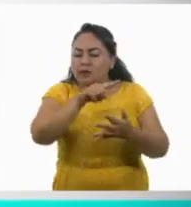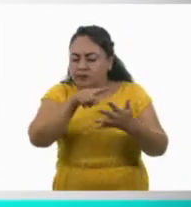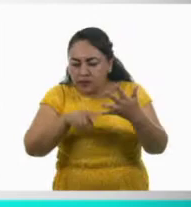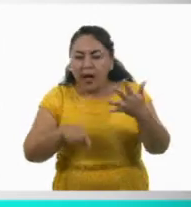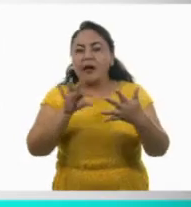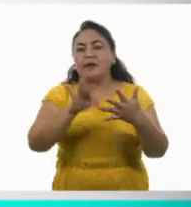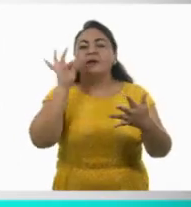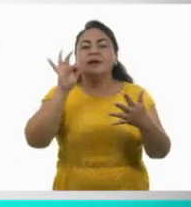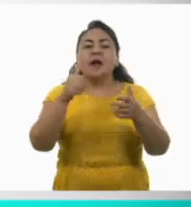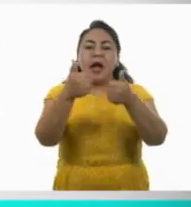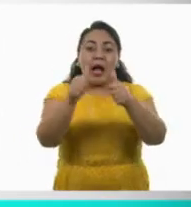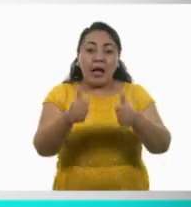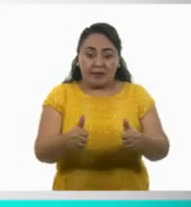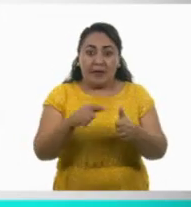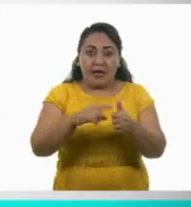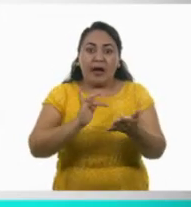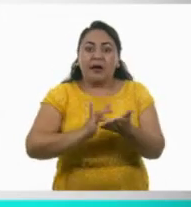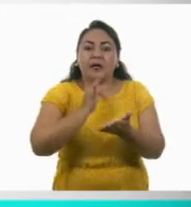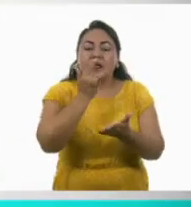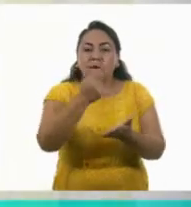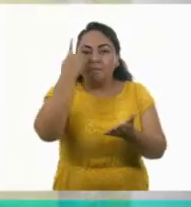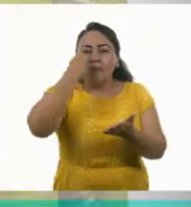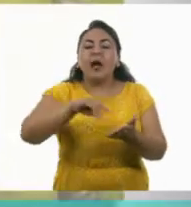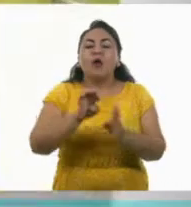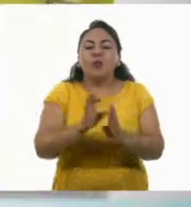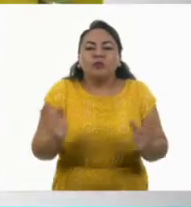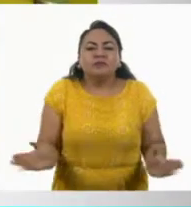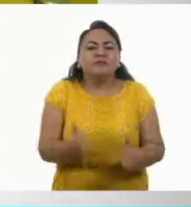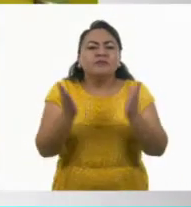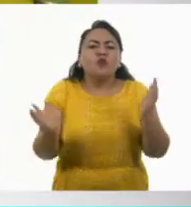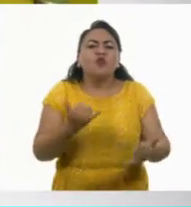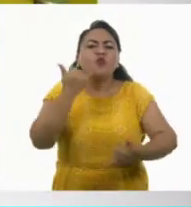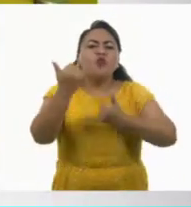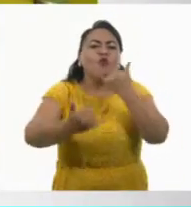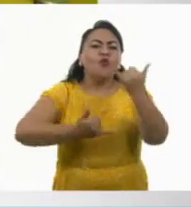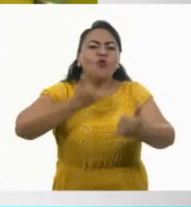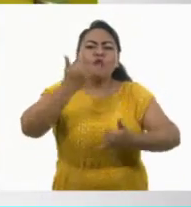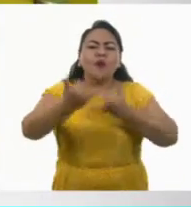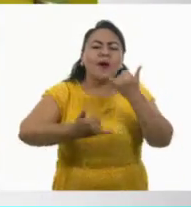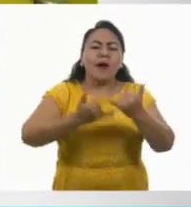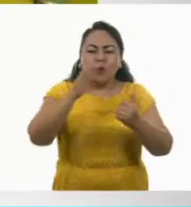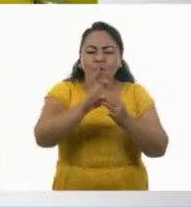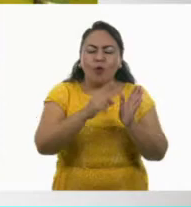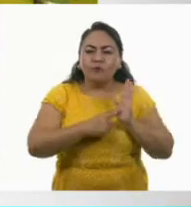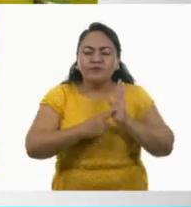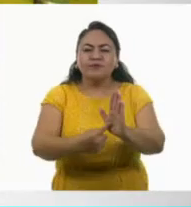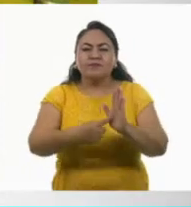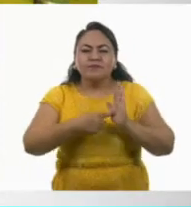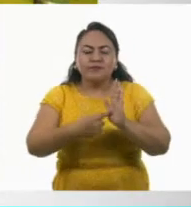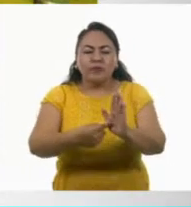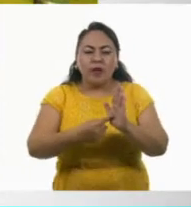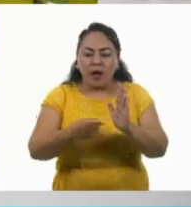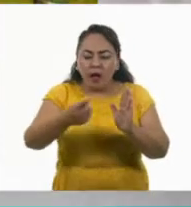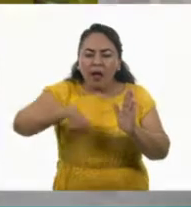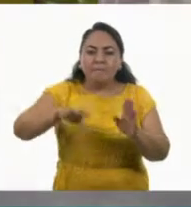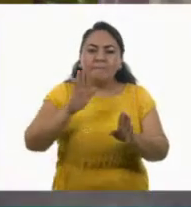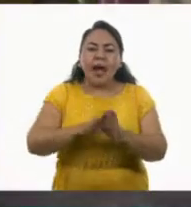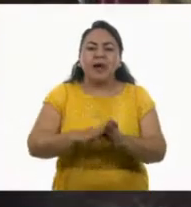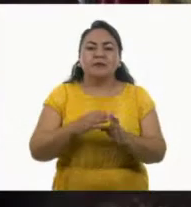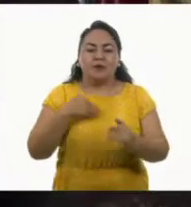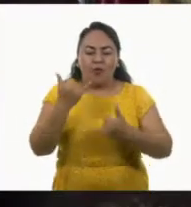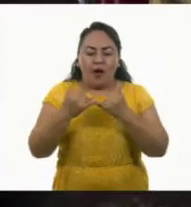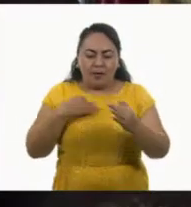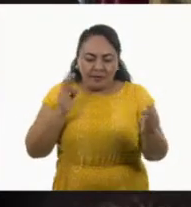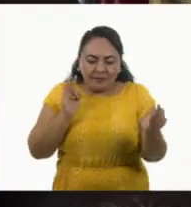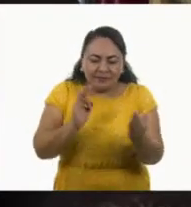como un vehículo lúdico que nos enseñe a acercarnos a través del juego, a